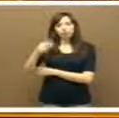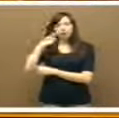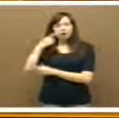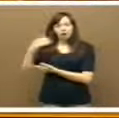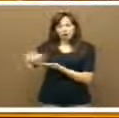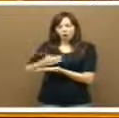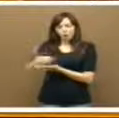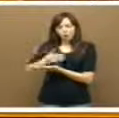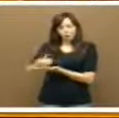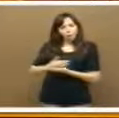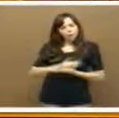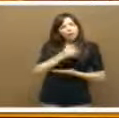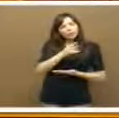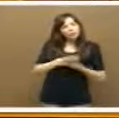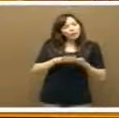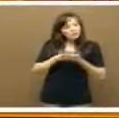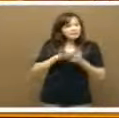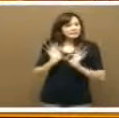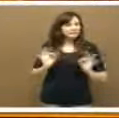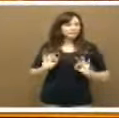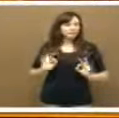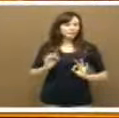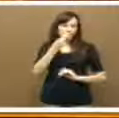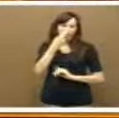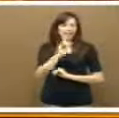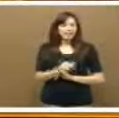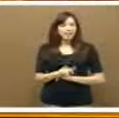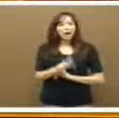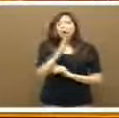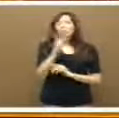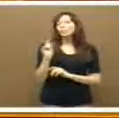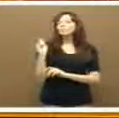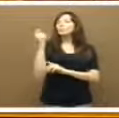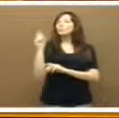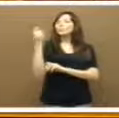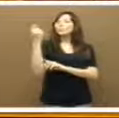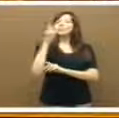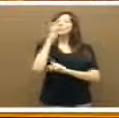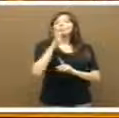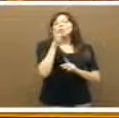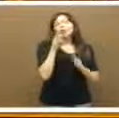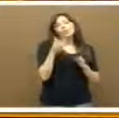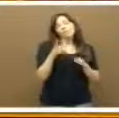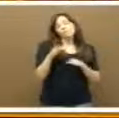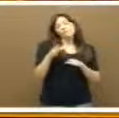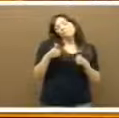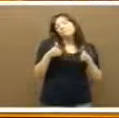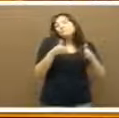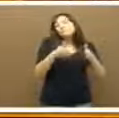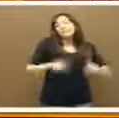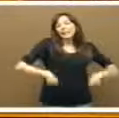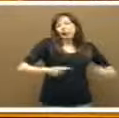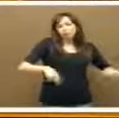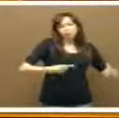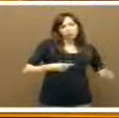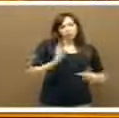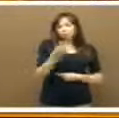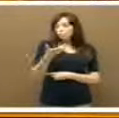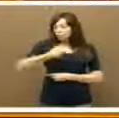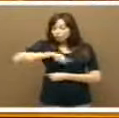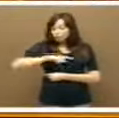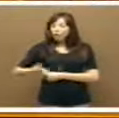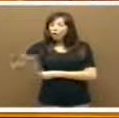hablar de ese tema. No les interesa porque nos quiere decir que todos lo hemos conseguido por la vía de gasto. Bueno, pues conseguimos 110 millones de depósitos